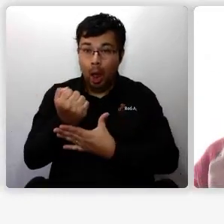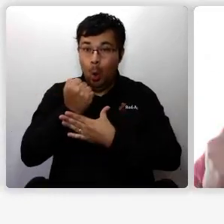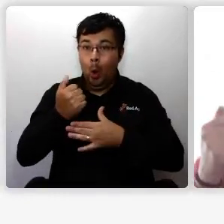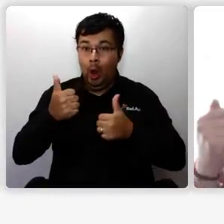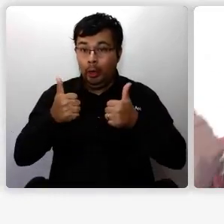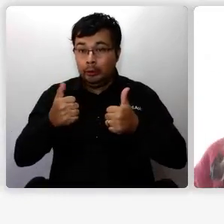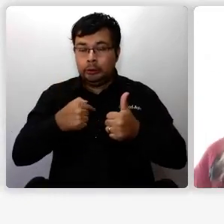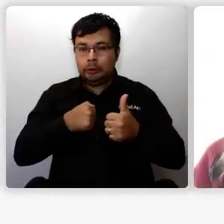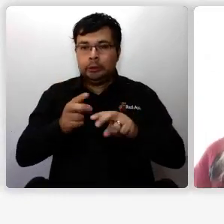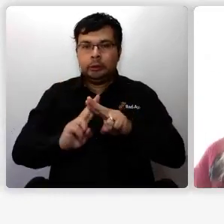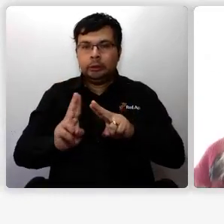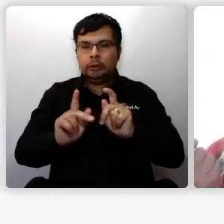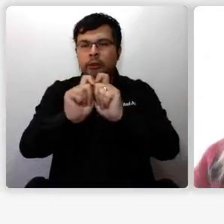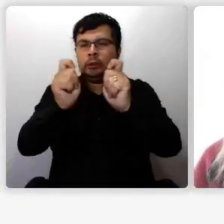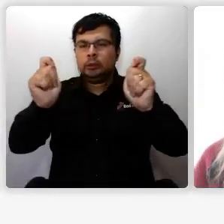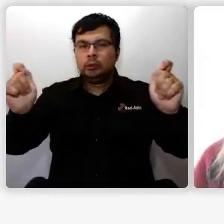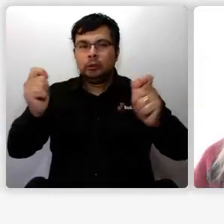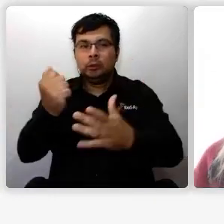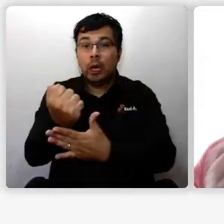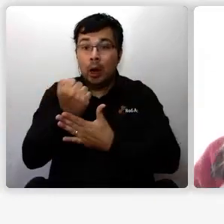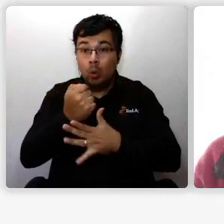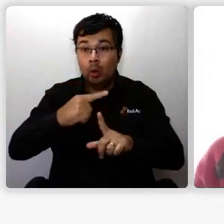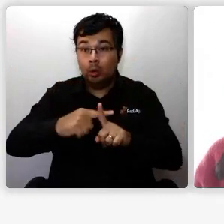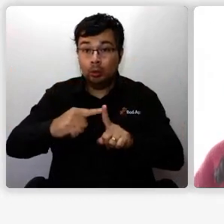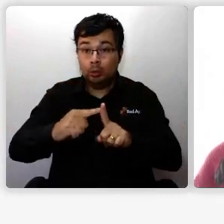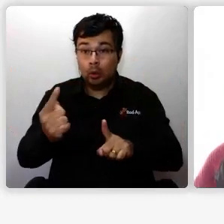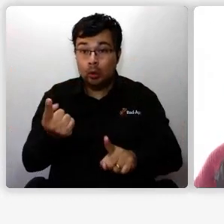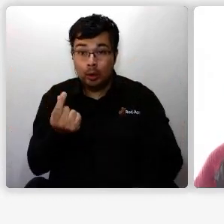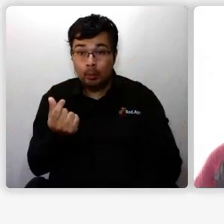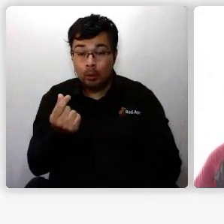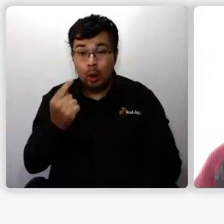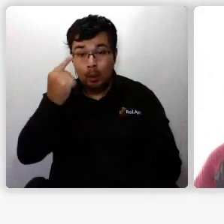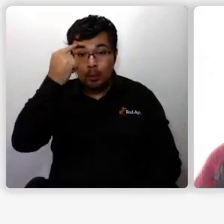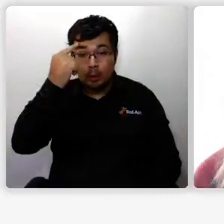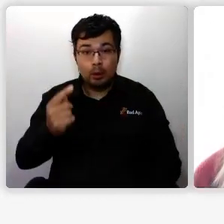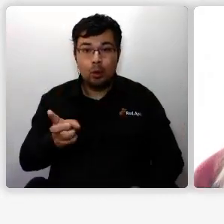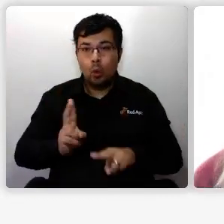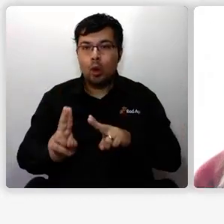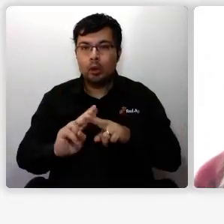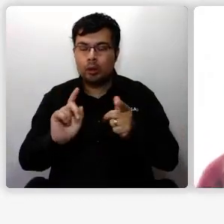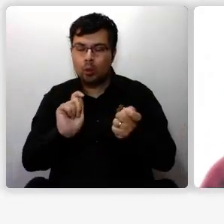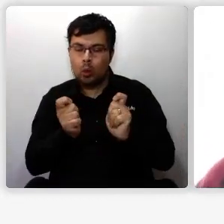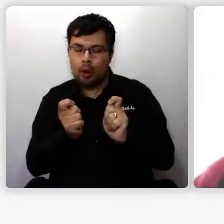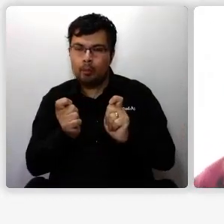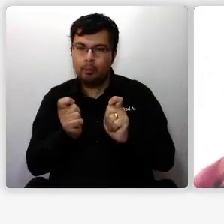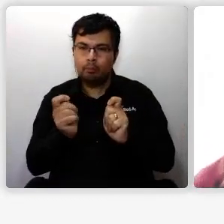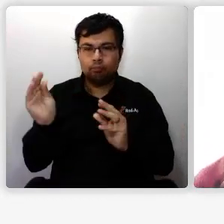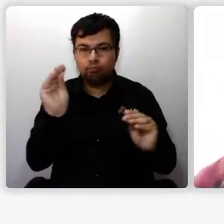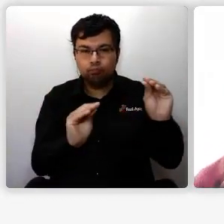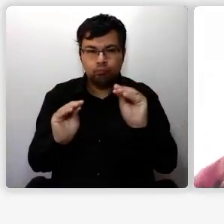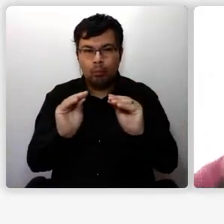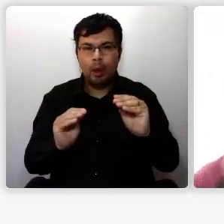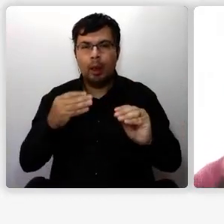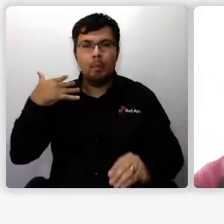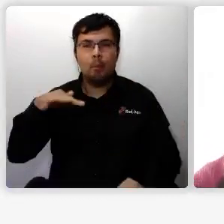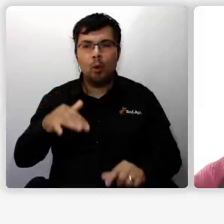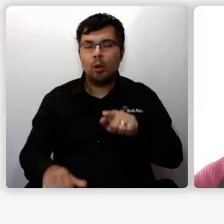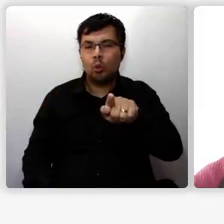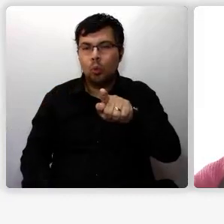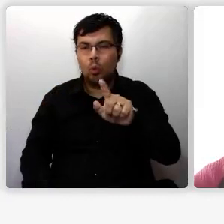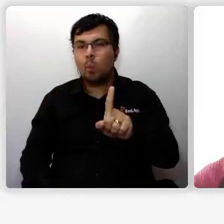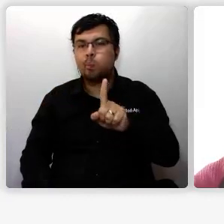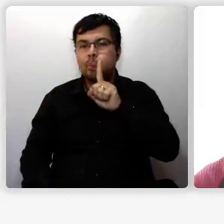publicidad, me sirvió ese canal, me sirvió ese monto, a lo mejor tengo que pensar en hacer algún cambio. Entonces, es importante que tengamos,